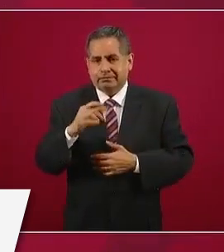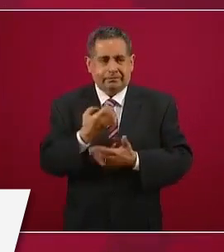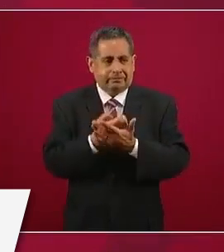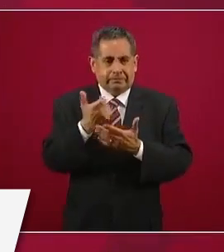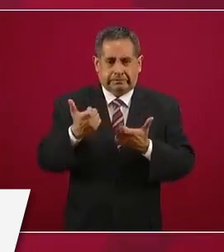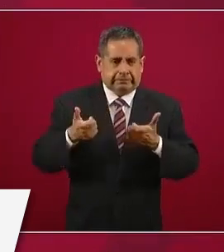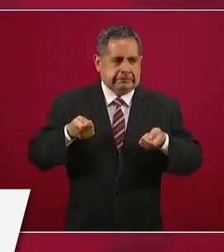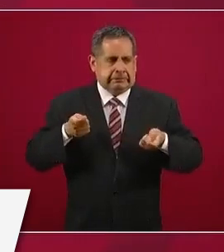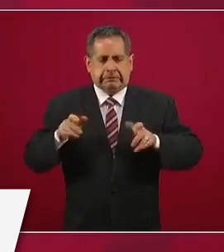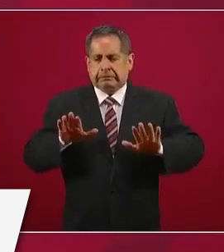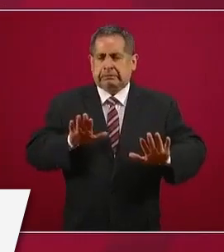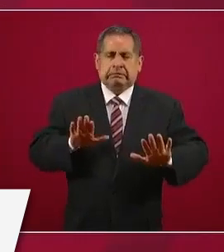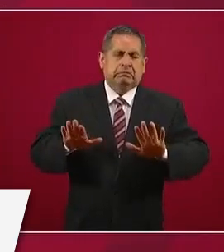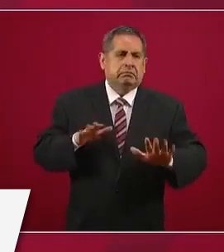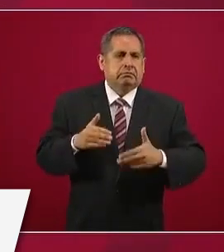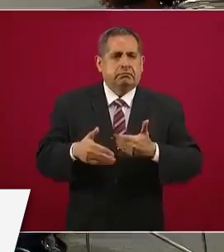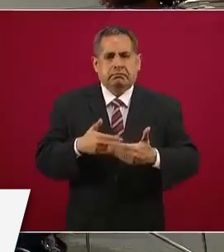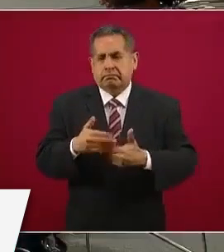económica.